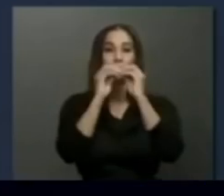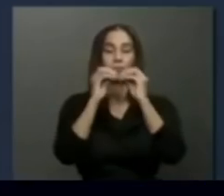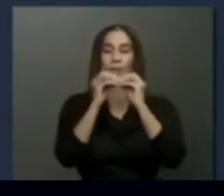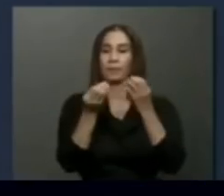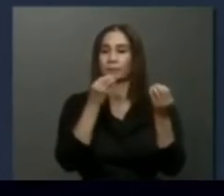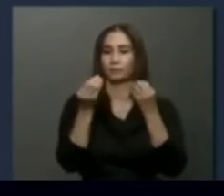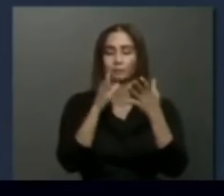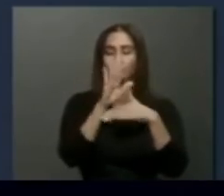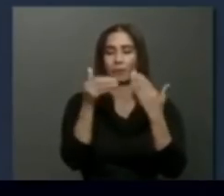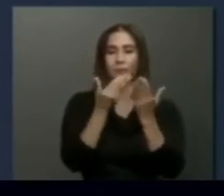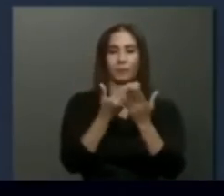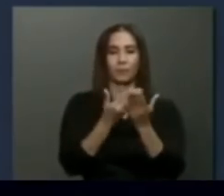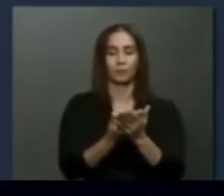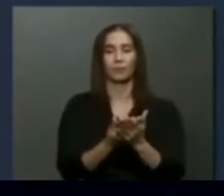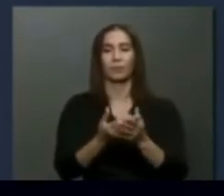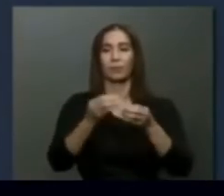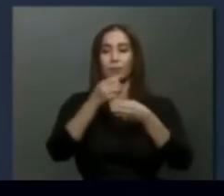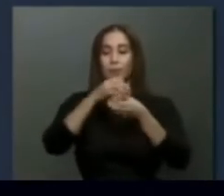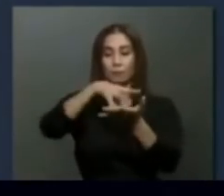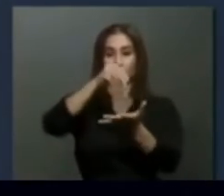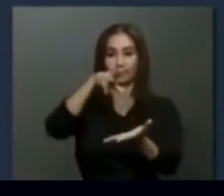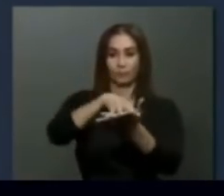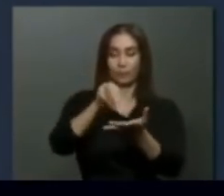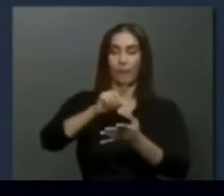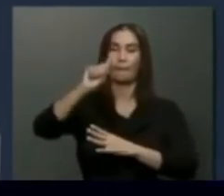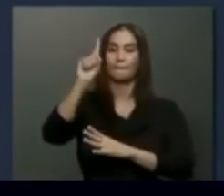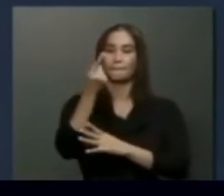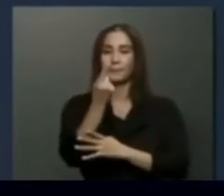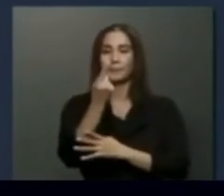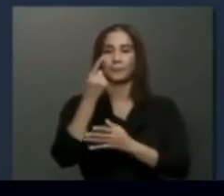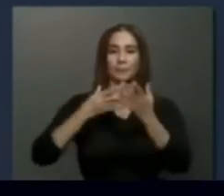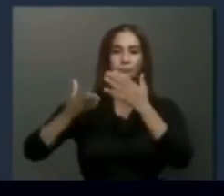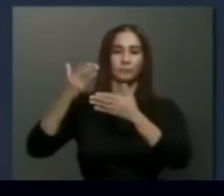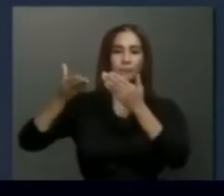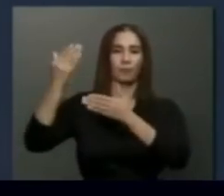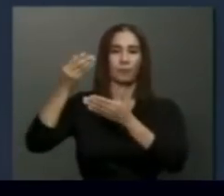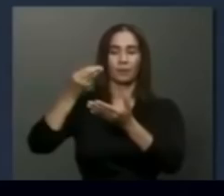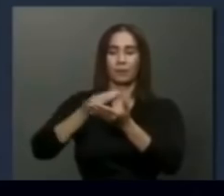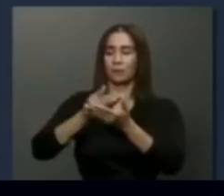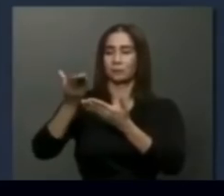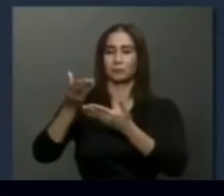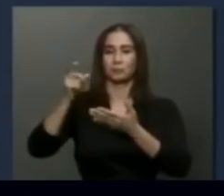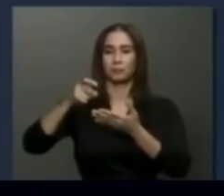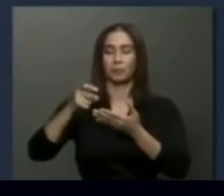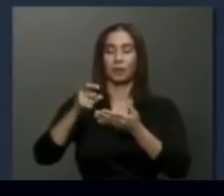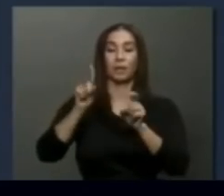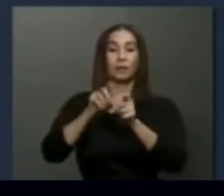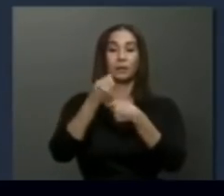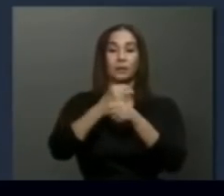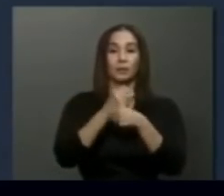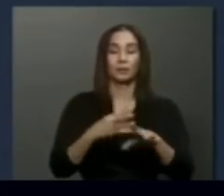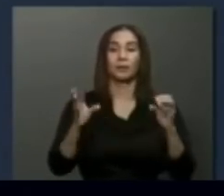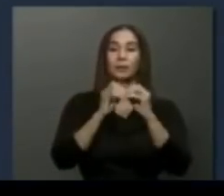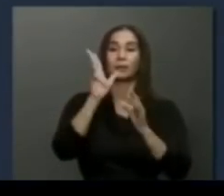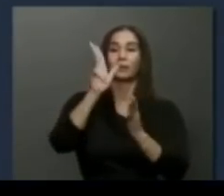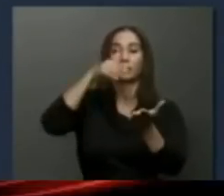todo. Estamos produciendo más arroz por primera vez en décadas. No vamos a importar arroz. Estamos produciendo más